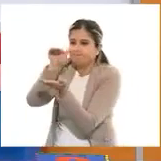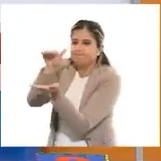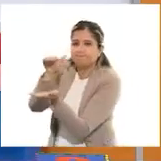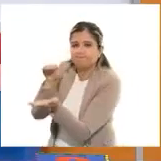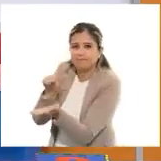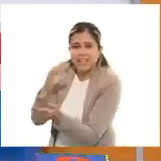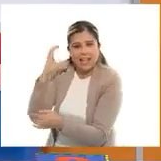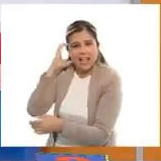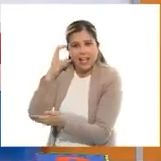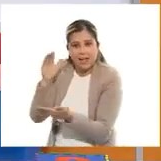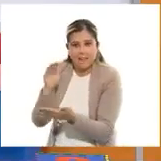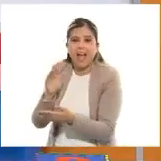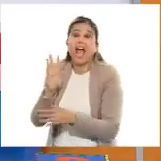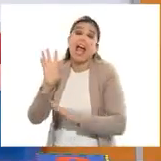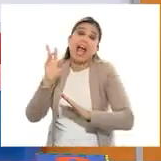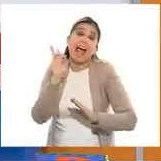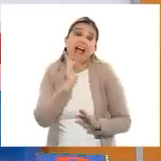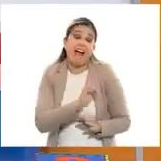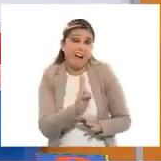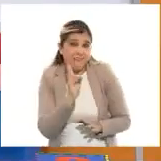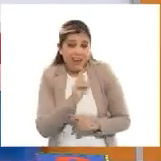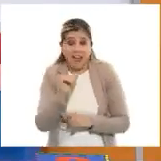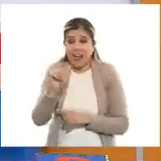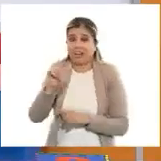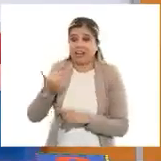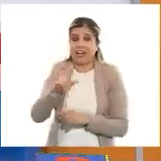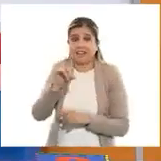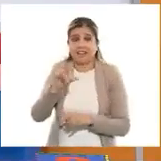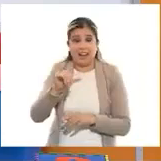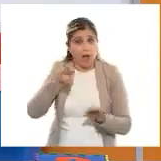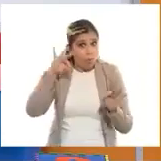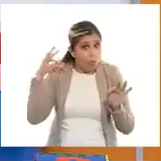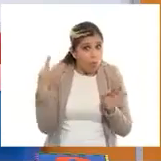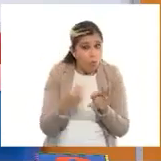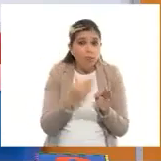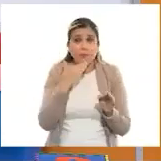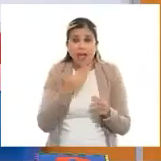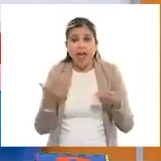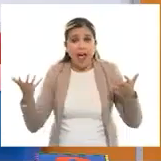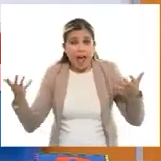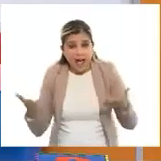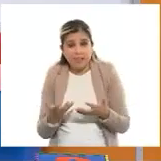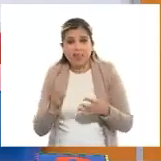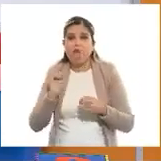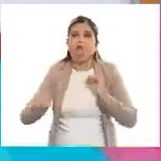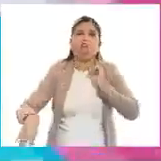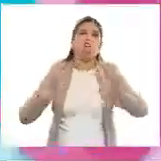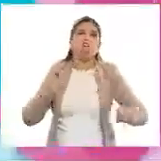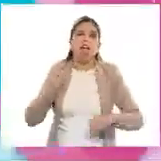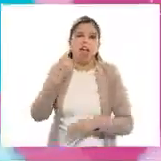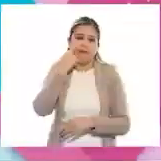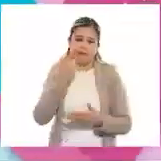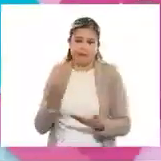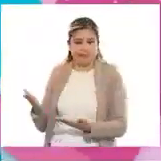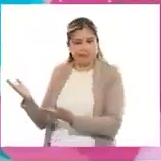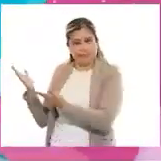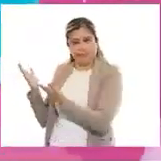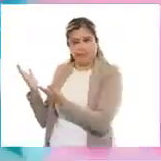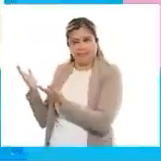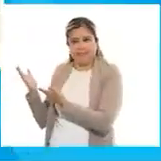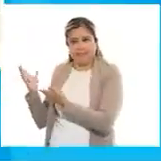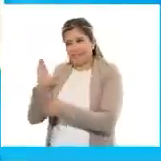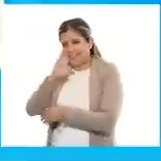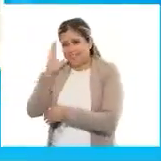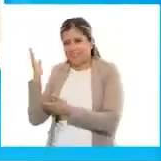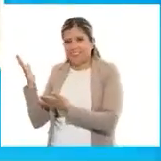cama. Vamos a ver si Alejandra está realizando la actividad que le corresponde. A ver. Vamos a ver la foto.